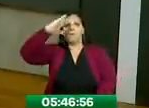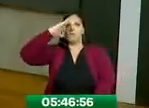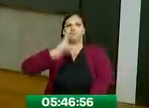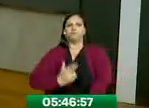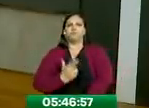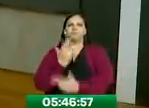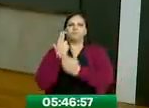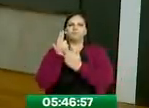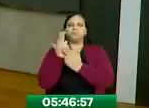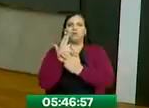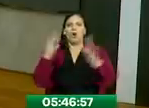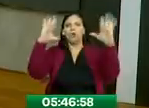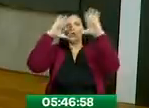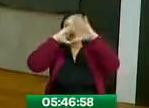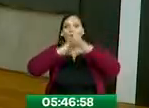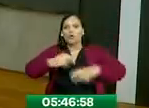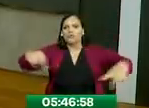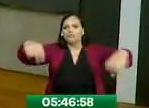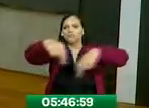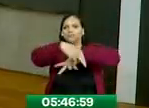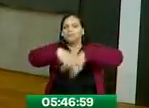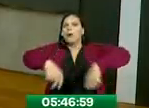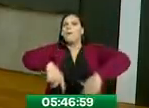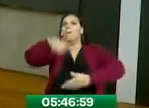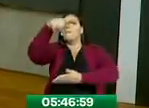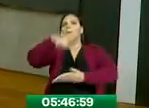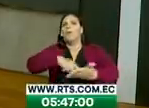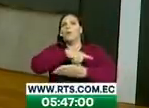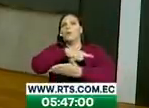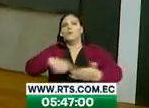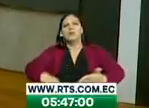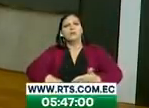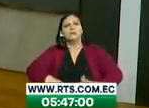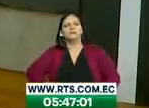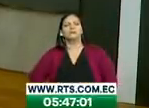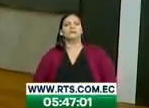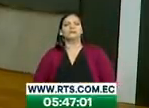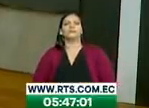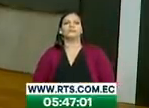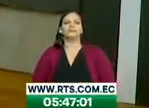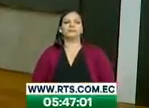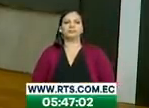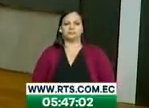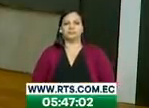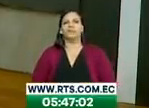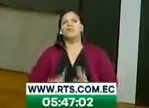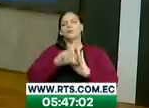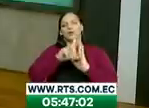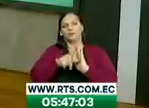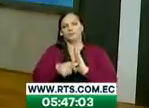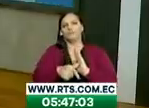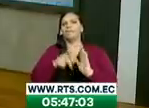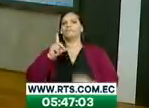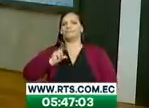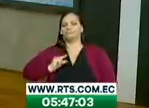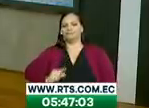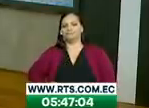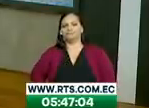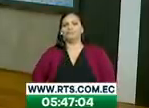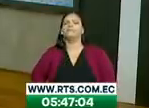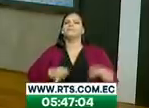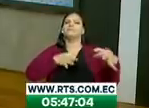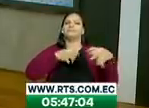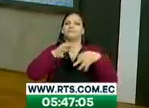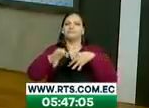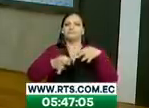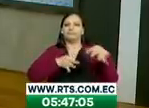coronavirus. Atentos, estado de excepción en el Ecuador. Más adelante tenemos absolutamente todos los detalles